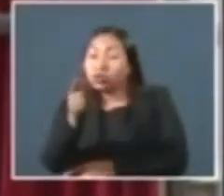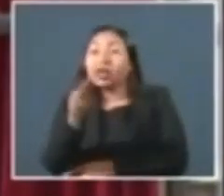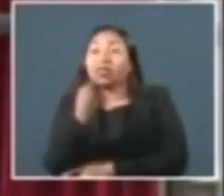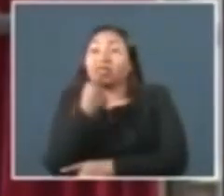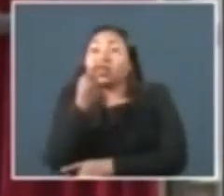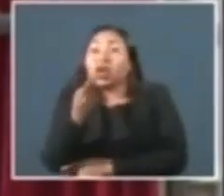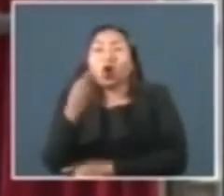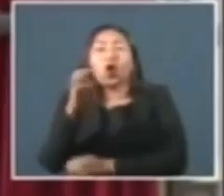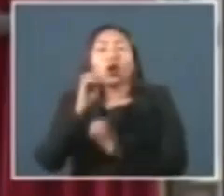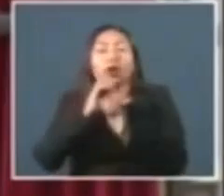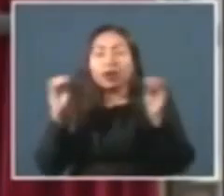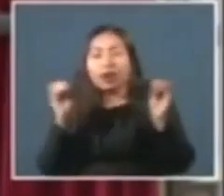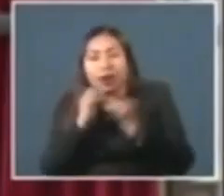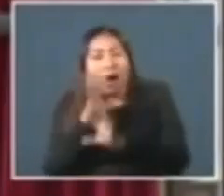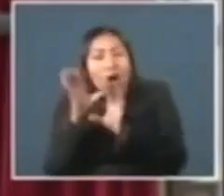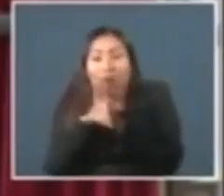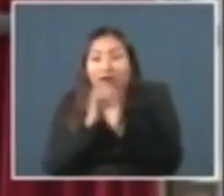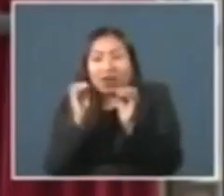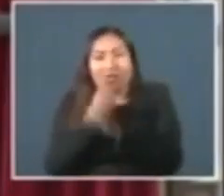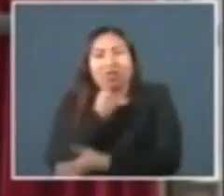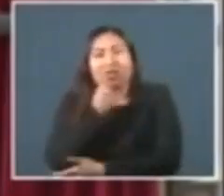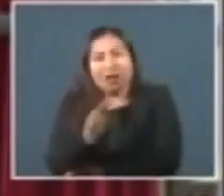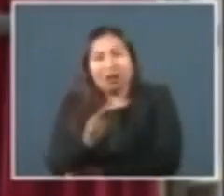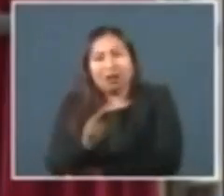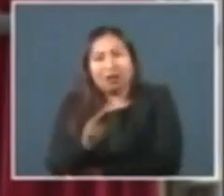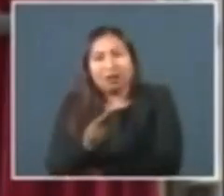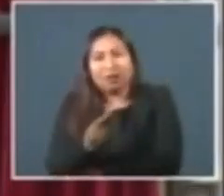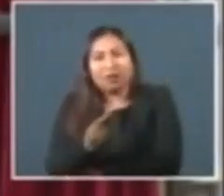acudir a la Comisión de Familia.